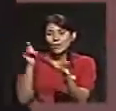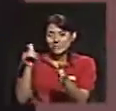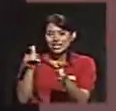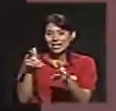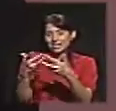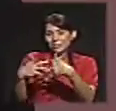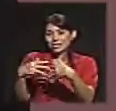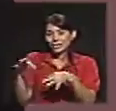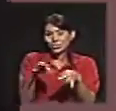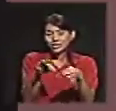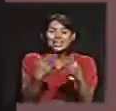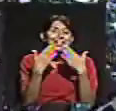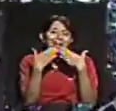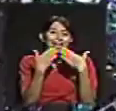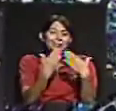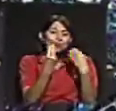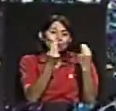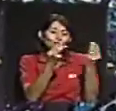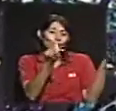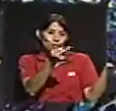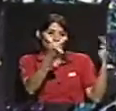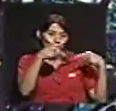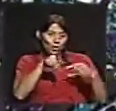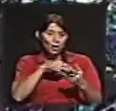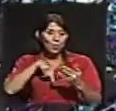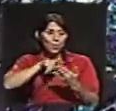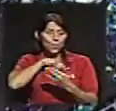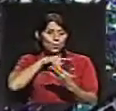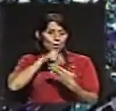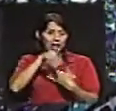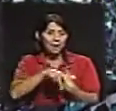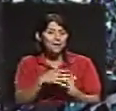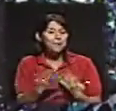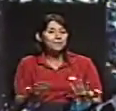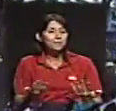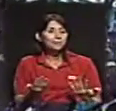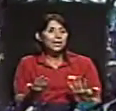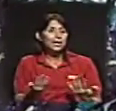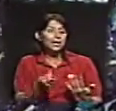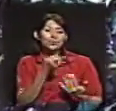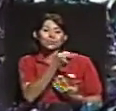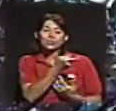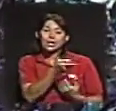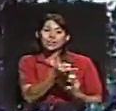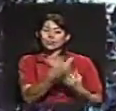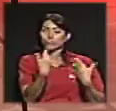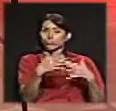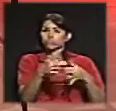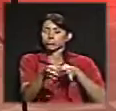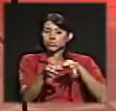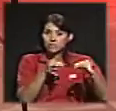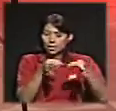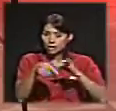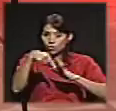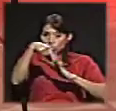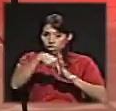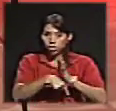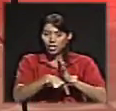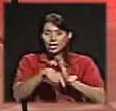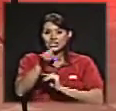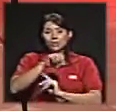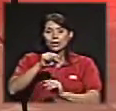Le agradezco muchísimo su presencia en nuestro programa. Nos ha dado una explicación amplia de la situación de Isla